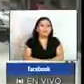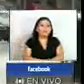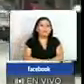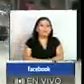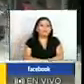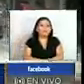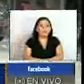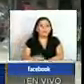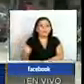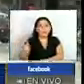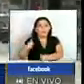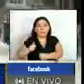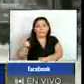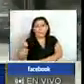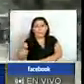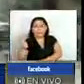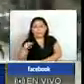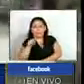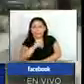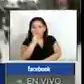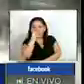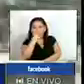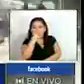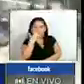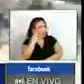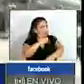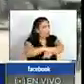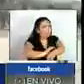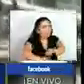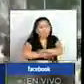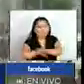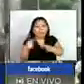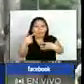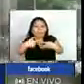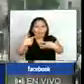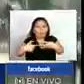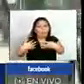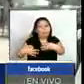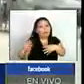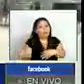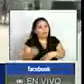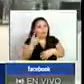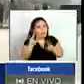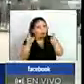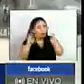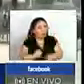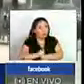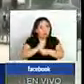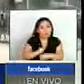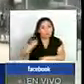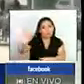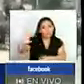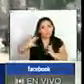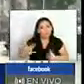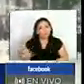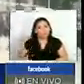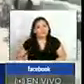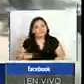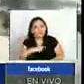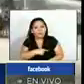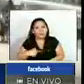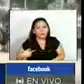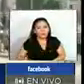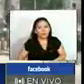La policía de Hong Kong realizó el miércoles sus primeras detenciones bajo una nueva ley de seguridad nacional impuesta por el gobierno central de China al